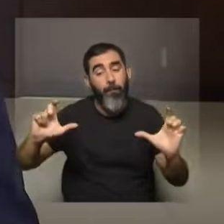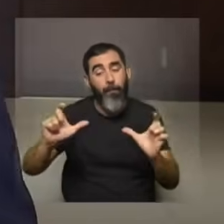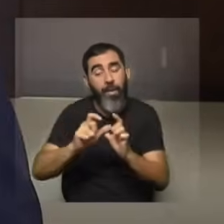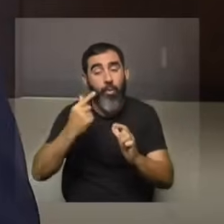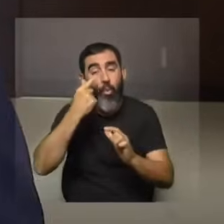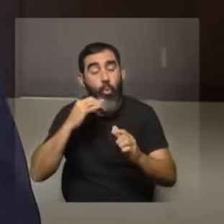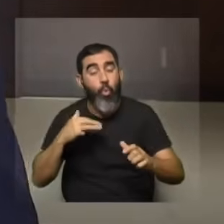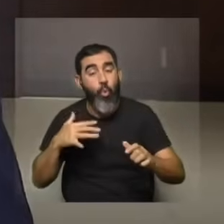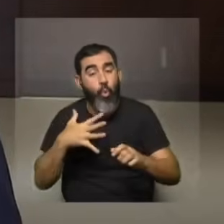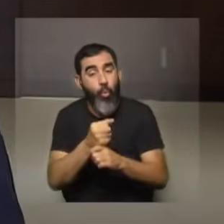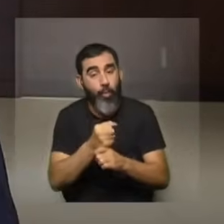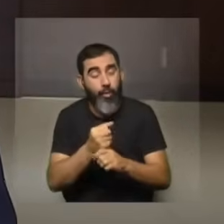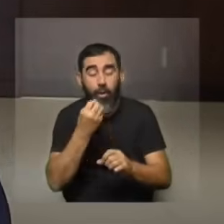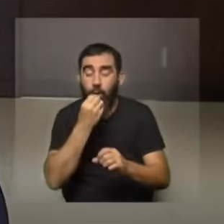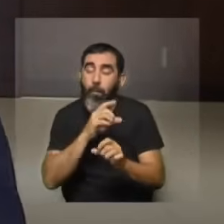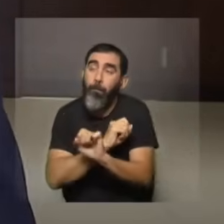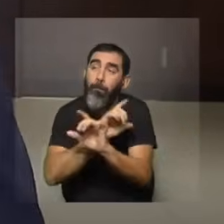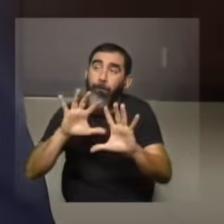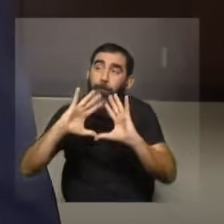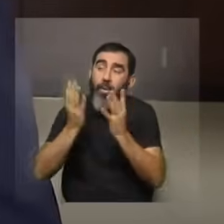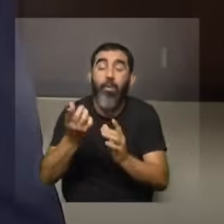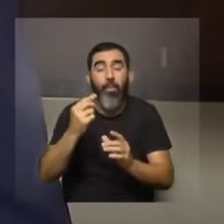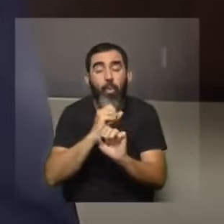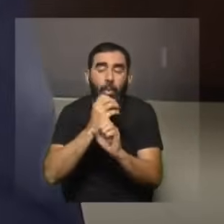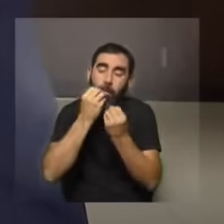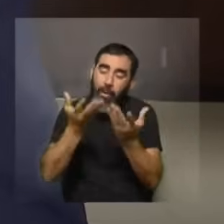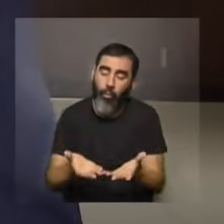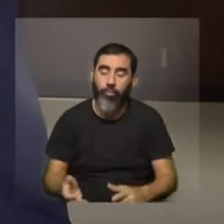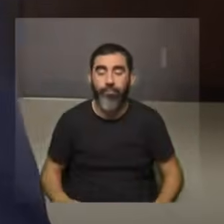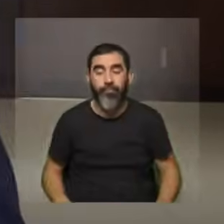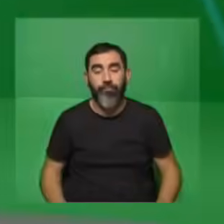tenemos, que no son de las peores a nivel mundial, pero podríamos estar mejor.